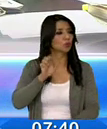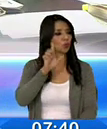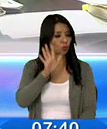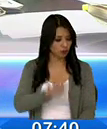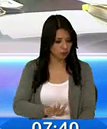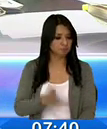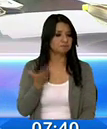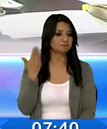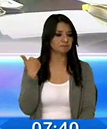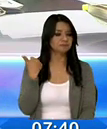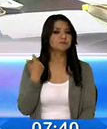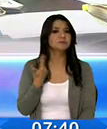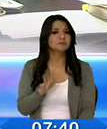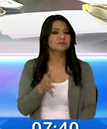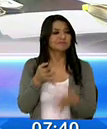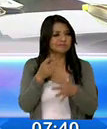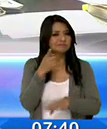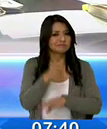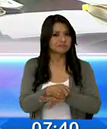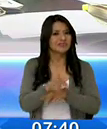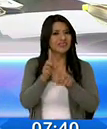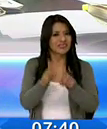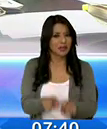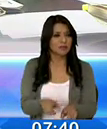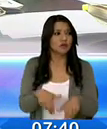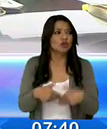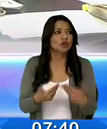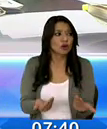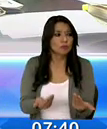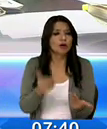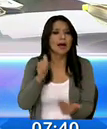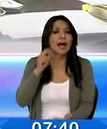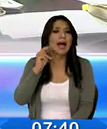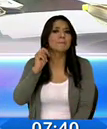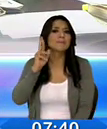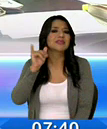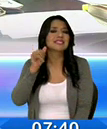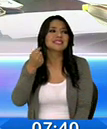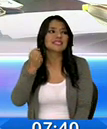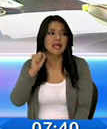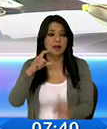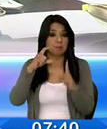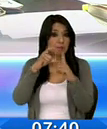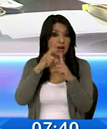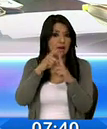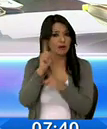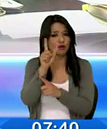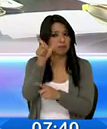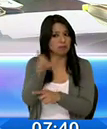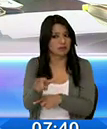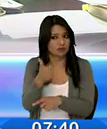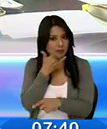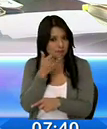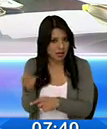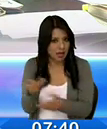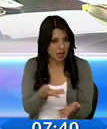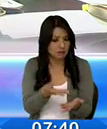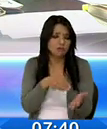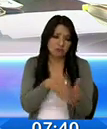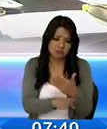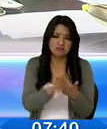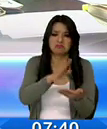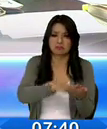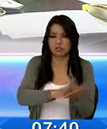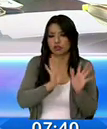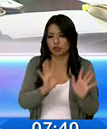pasado, donde se establece otorgar una amnistía, una palabra con la que no estamos de acuerdo porque las amnistías se otorgan a personas que cometen delitos y